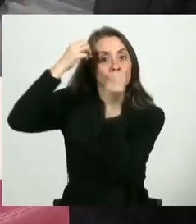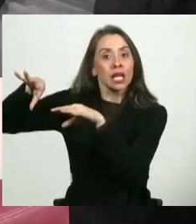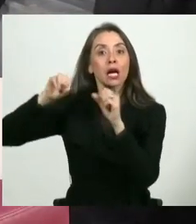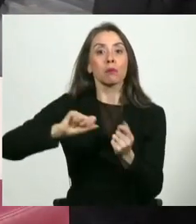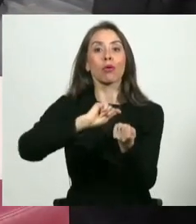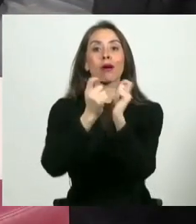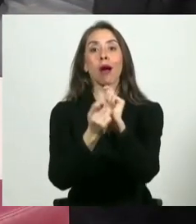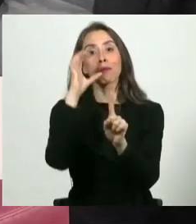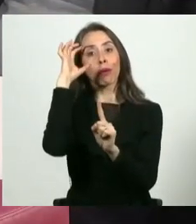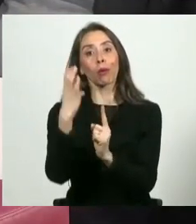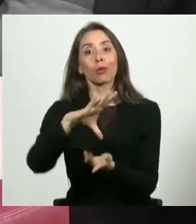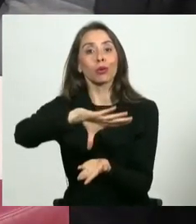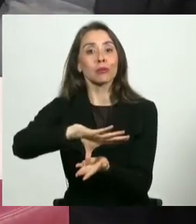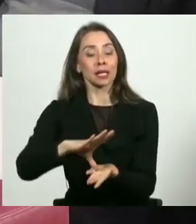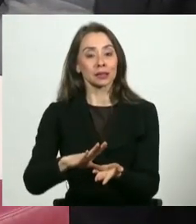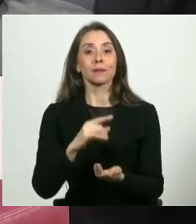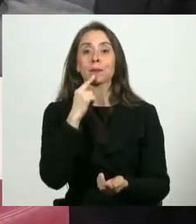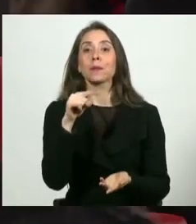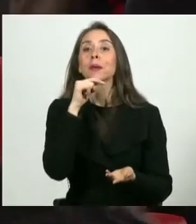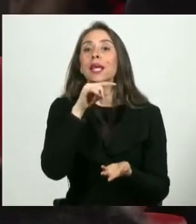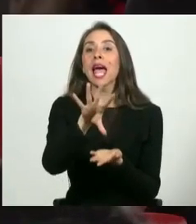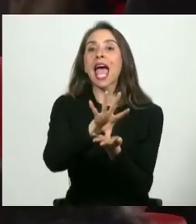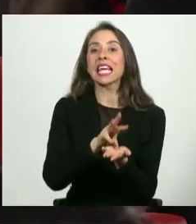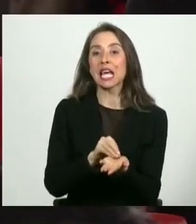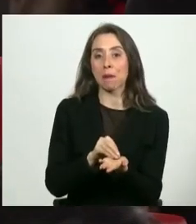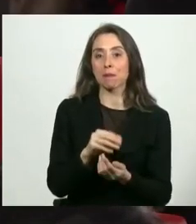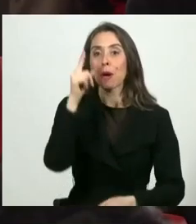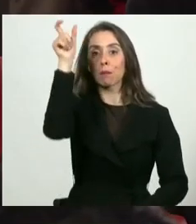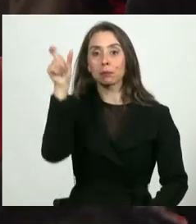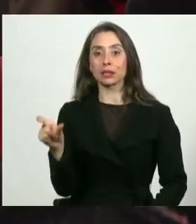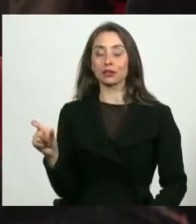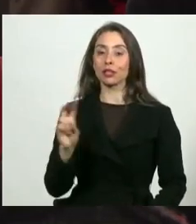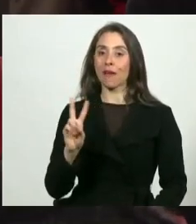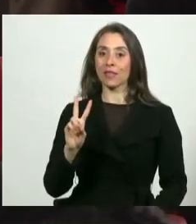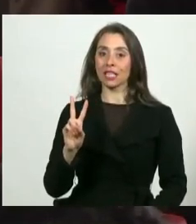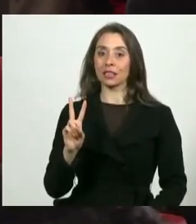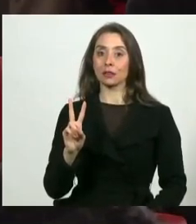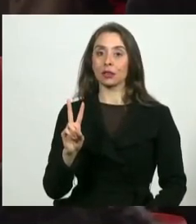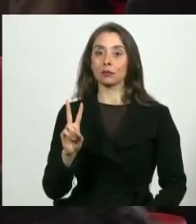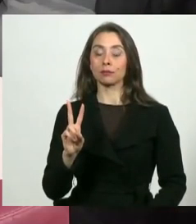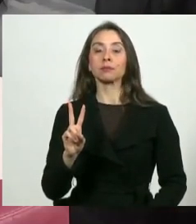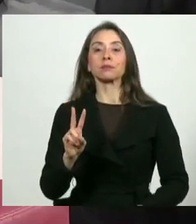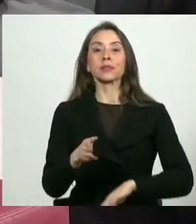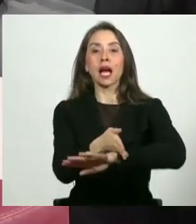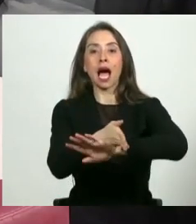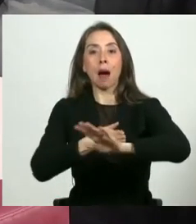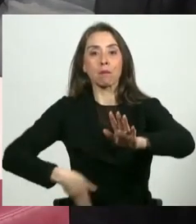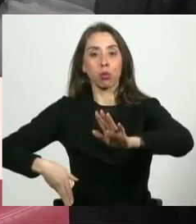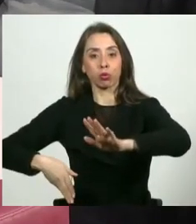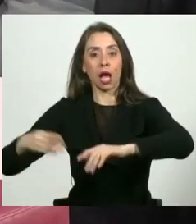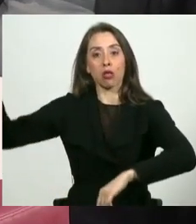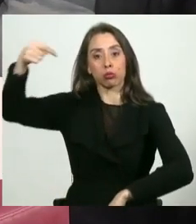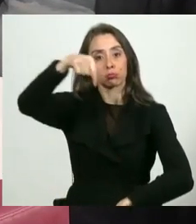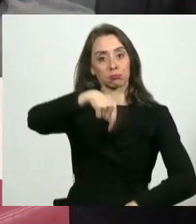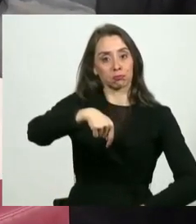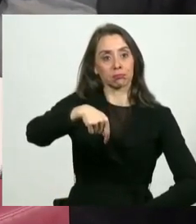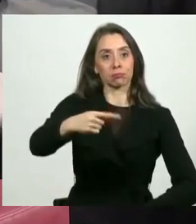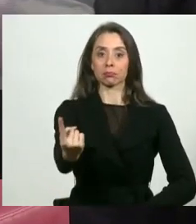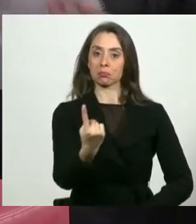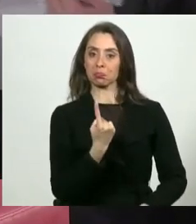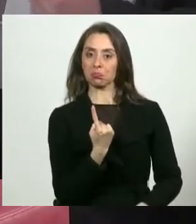hacer un ejemplo. Llegó una persona venezolana amputada de la mano derecha y